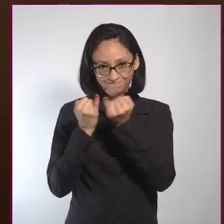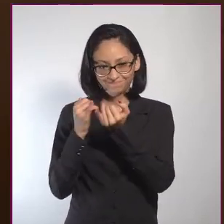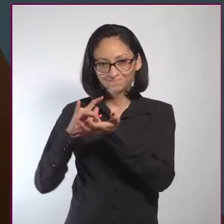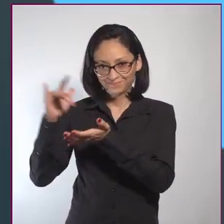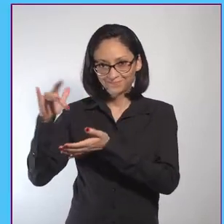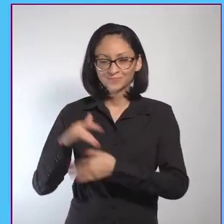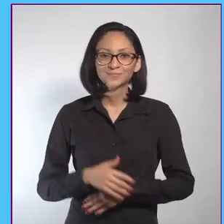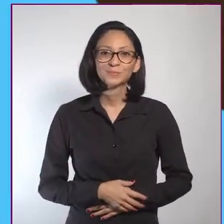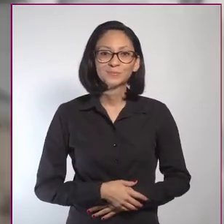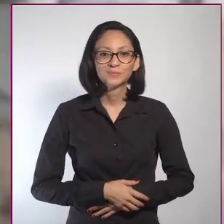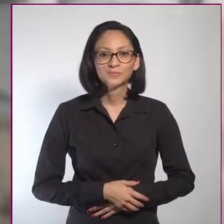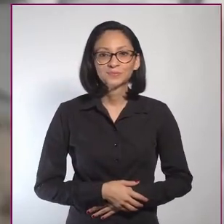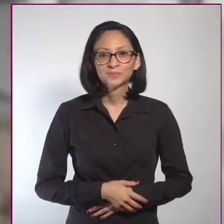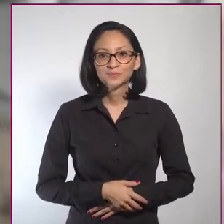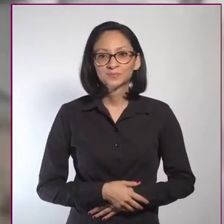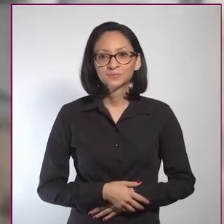Gracias.